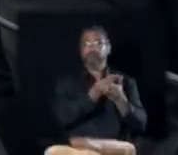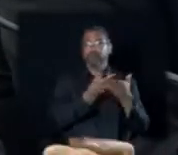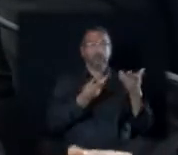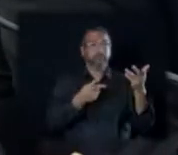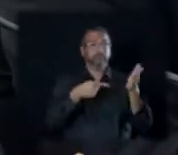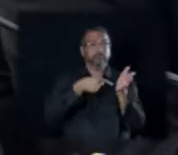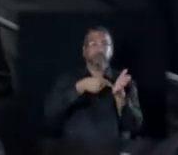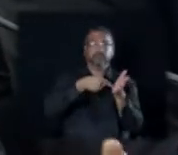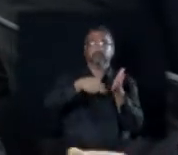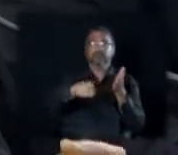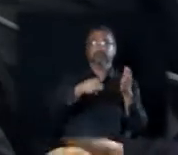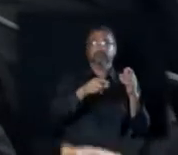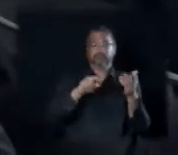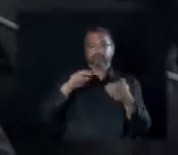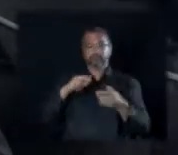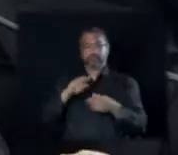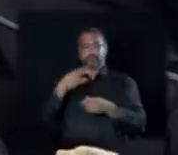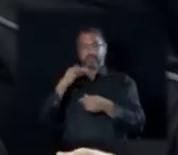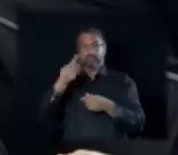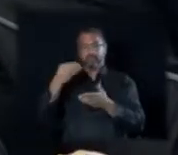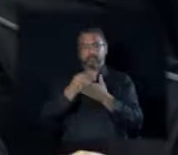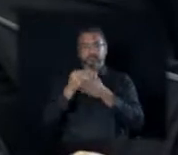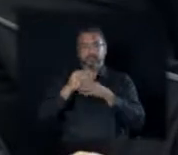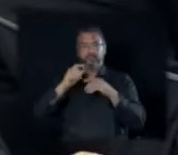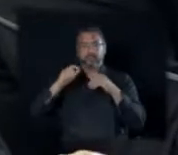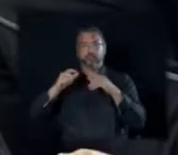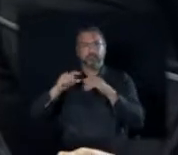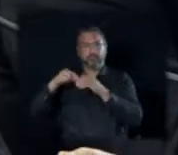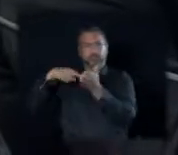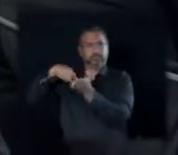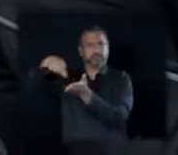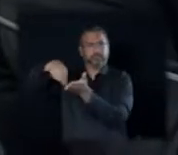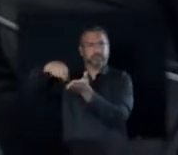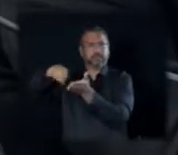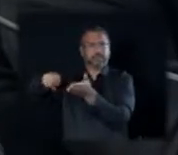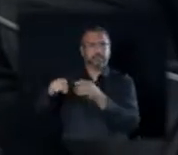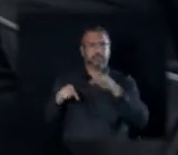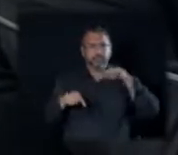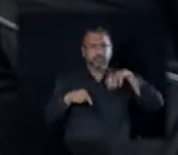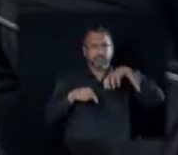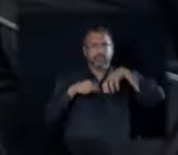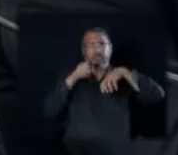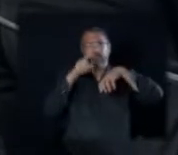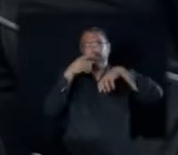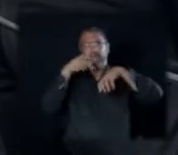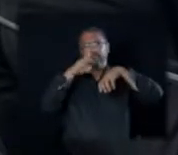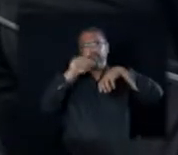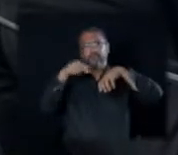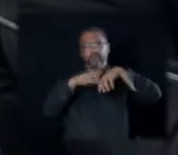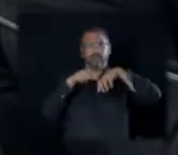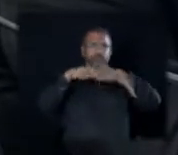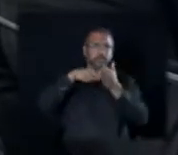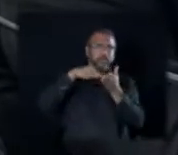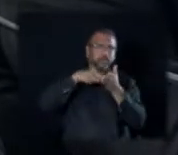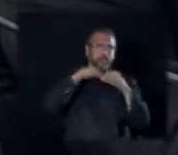de 400 o 500 millones. La nómina sale de Hacienda. Todas las cuentas,